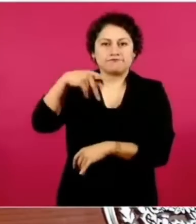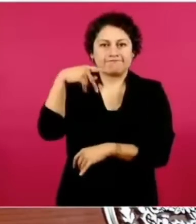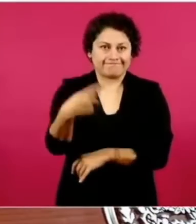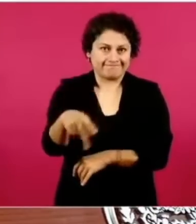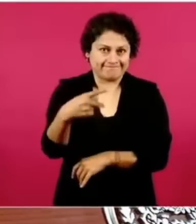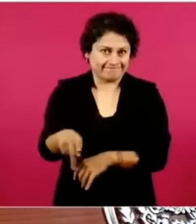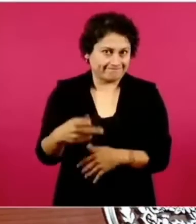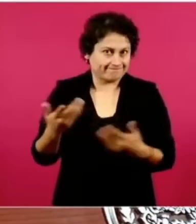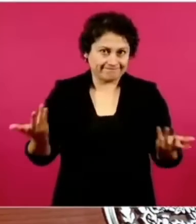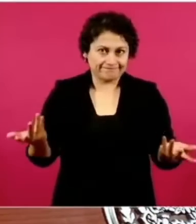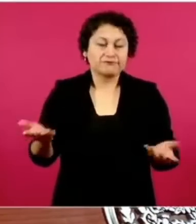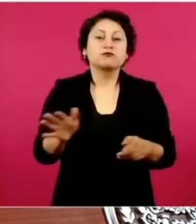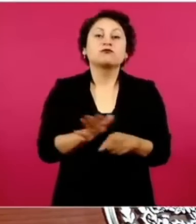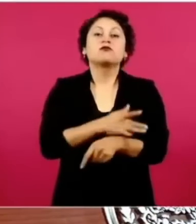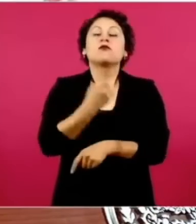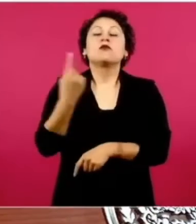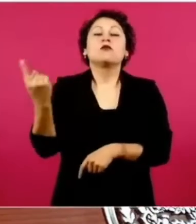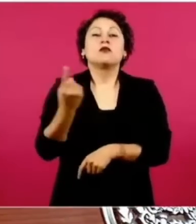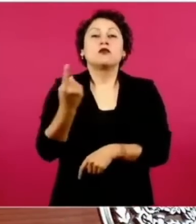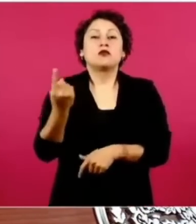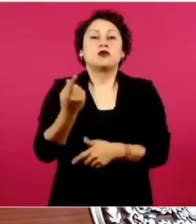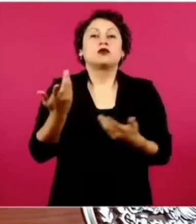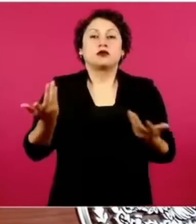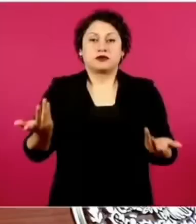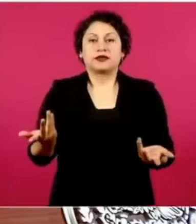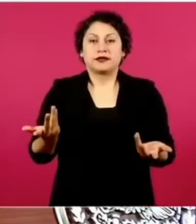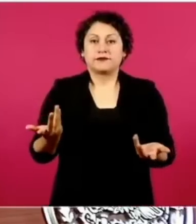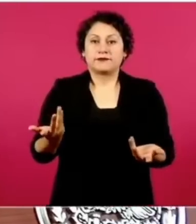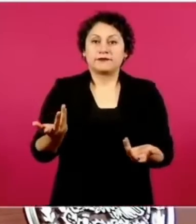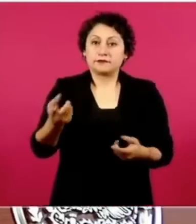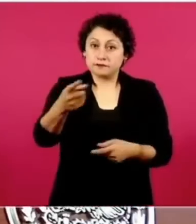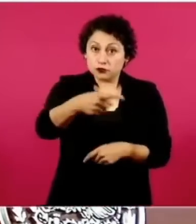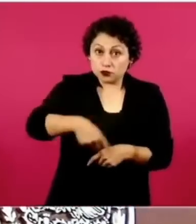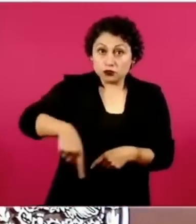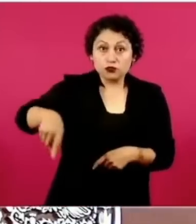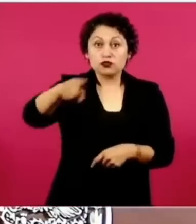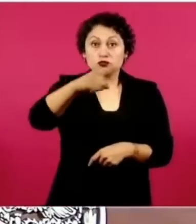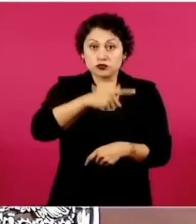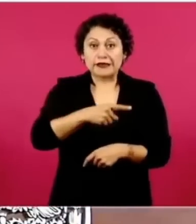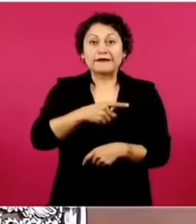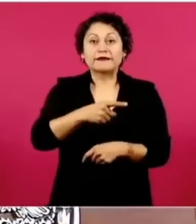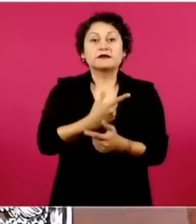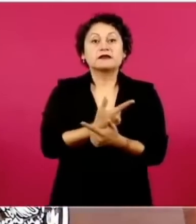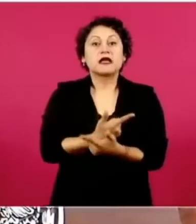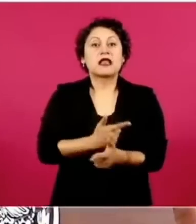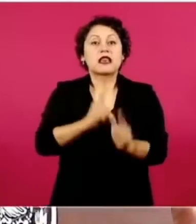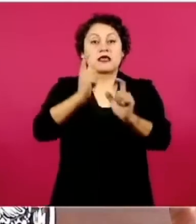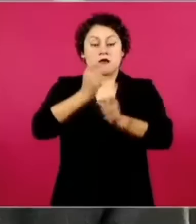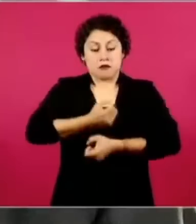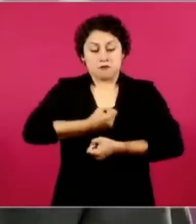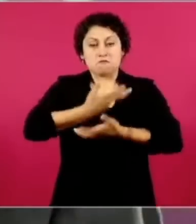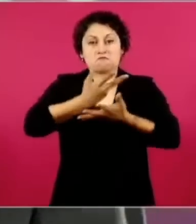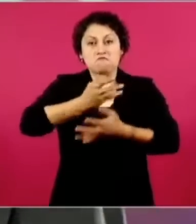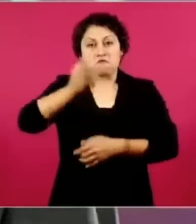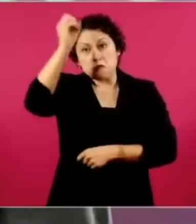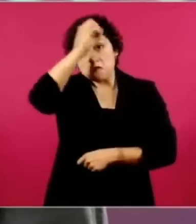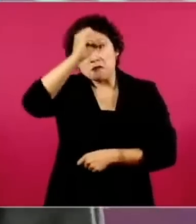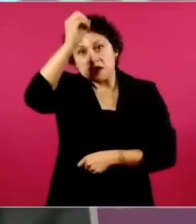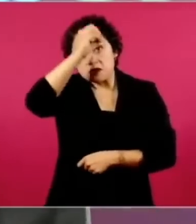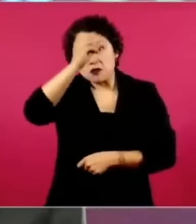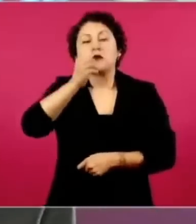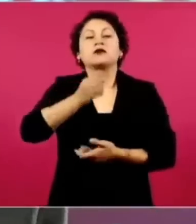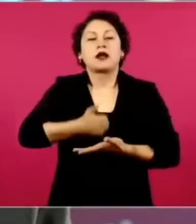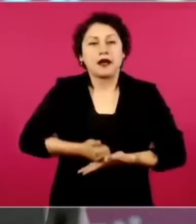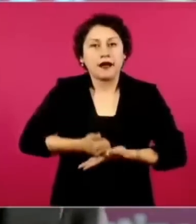porque se necesita la contribución de ustedes. Hablaba yo de una